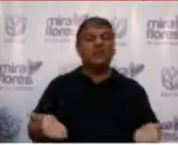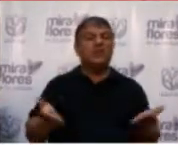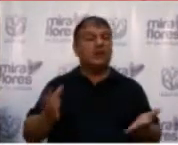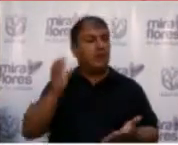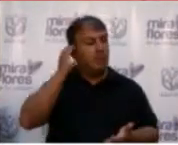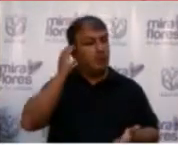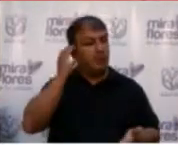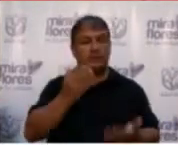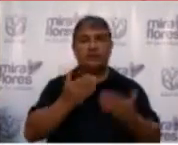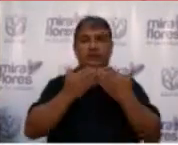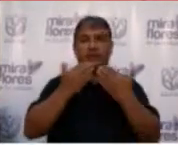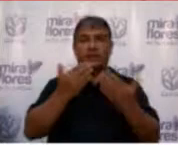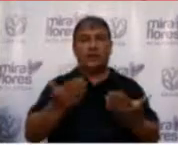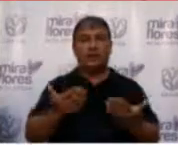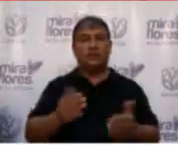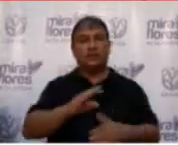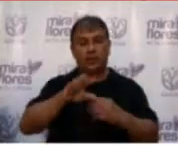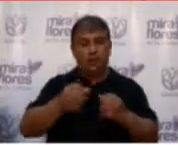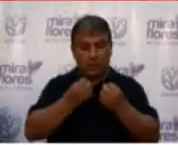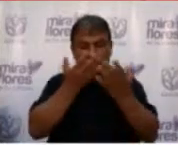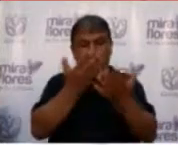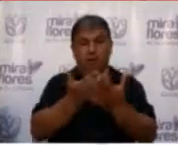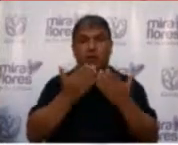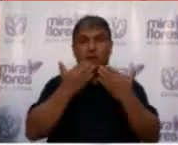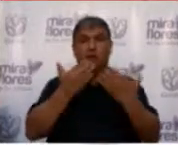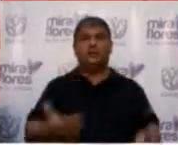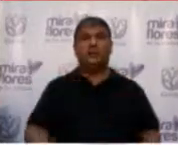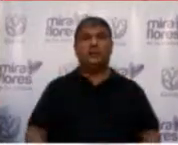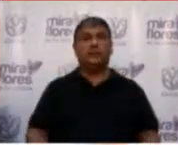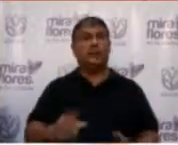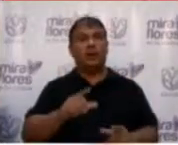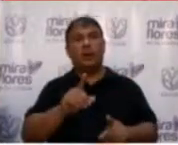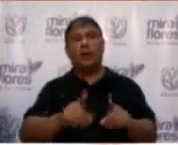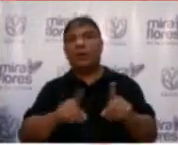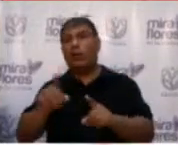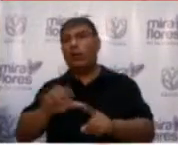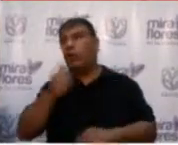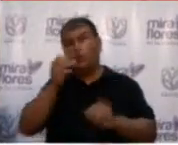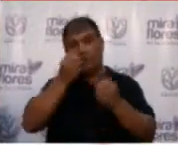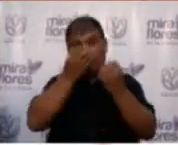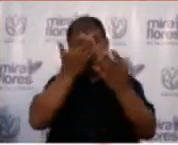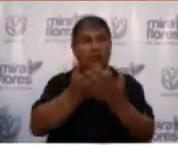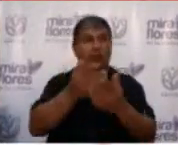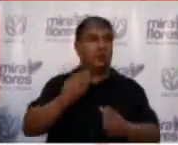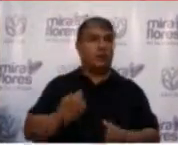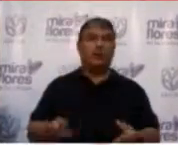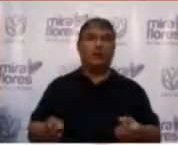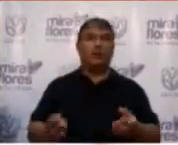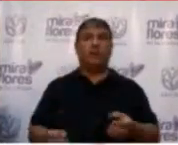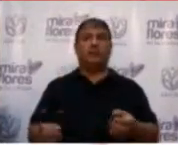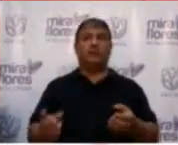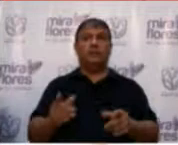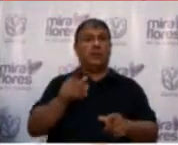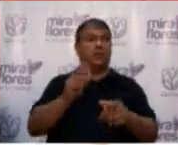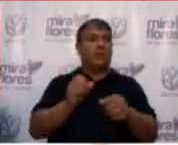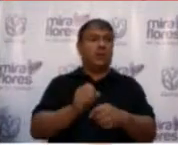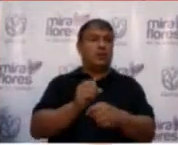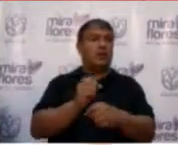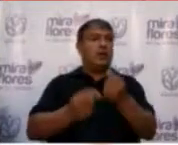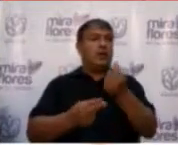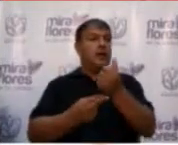miraflorinos. Muchas gracias, eso es todo cuanto tengo que informar. No sé si hay algún informe de algún miembro del